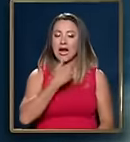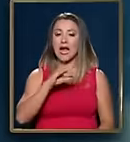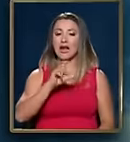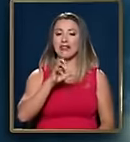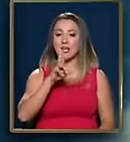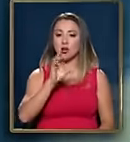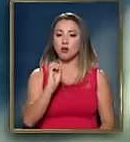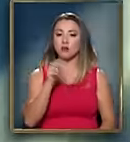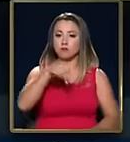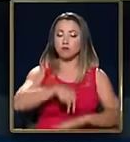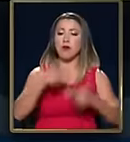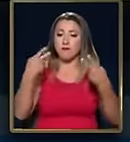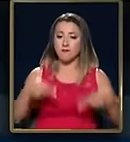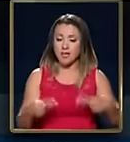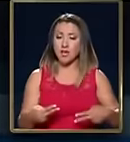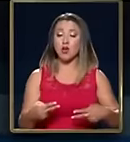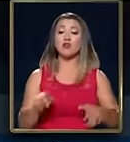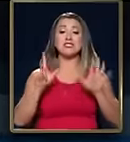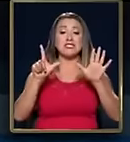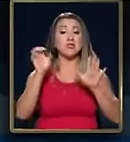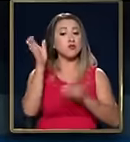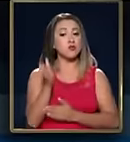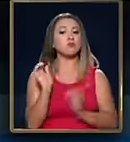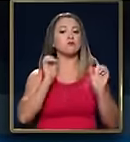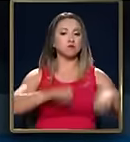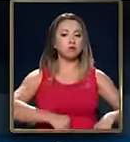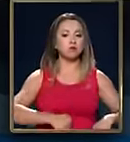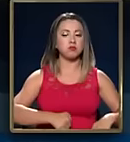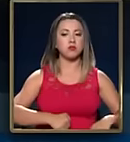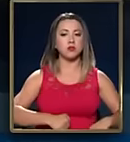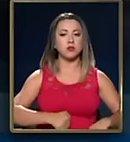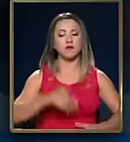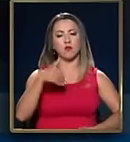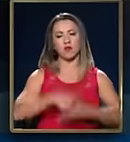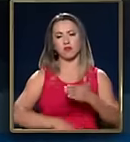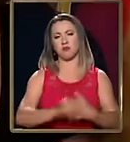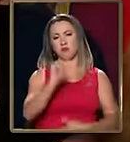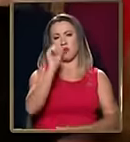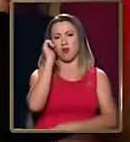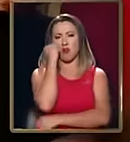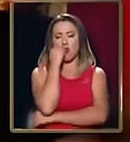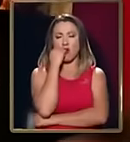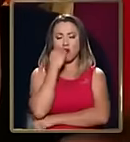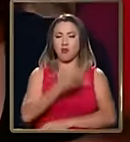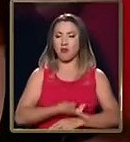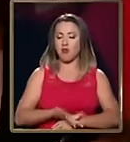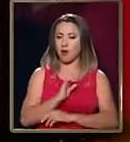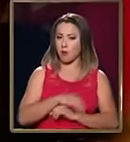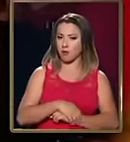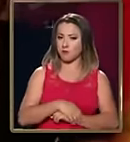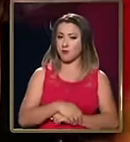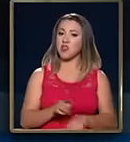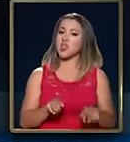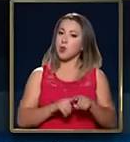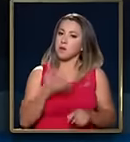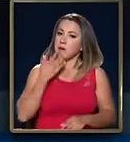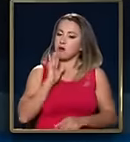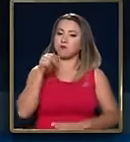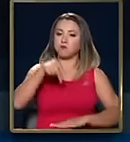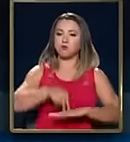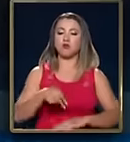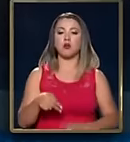en Viña? Un 7% la aprueba. La buena baja, igual, pues, bueno. Pero por lo menos estaba mejor